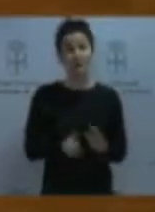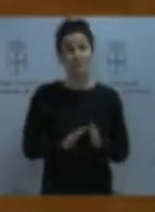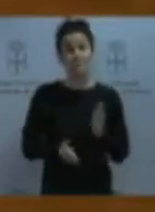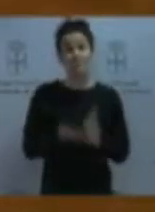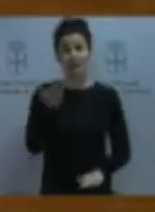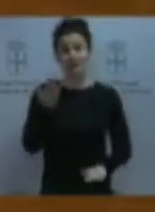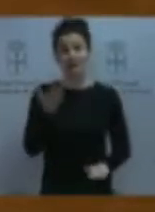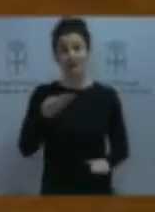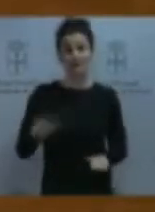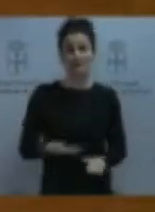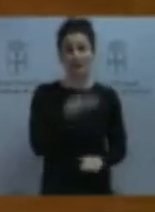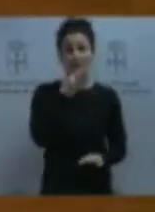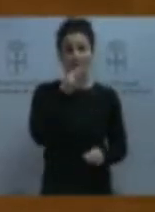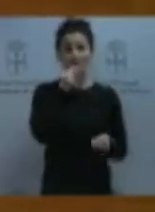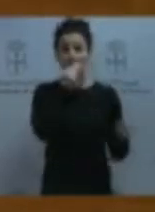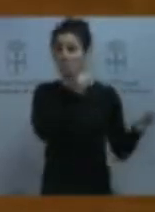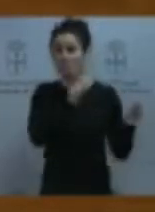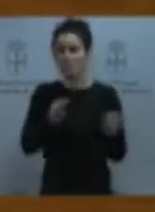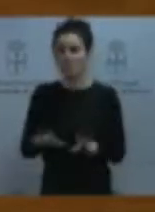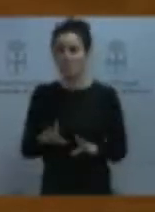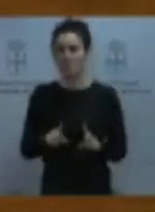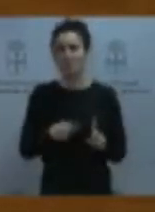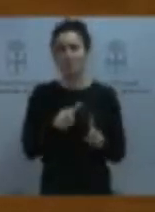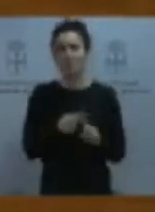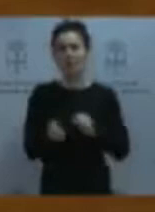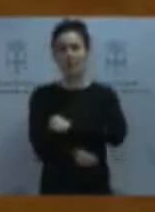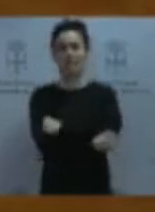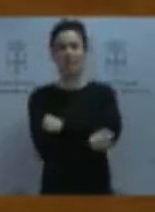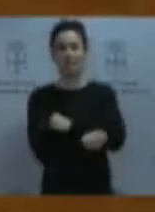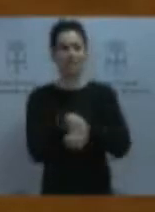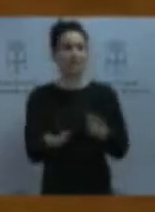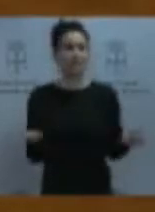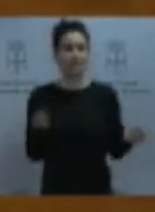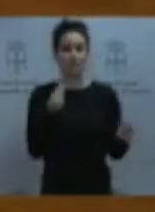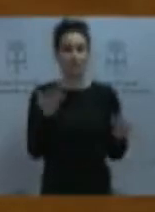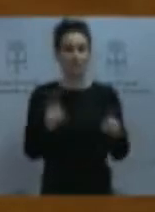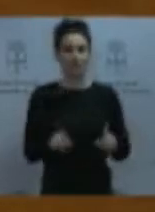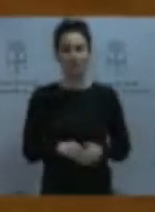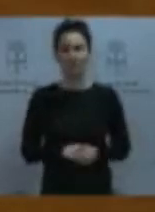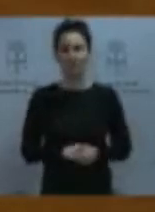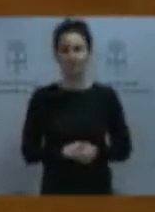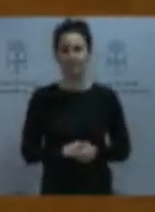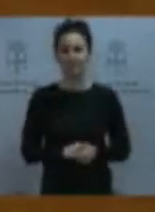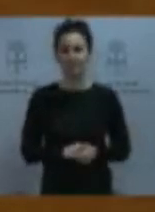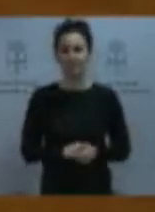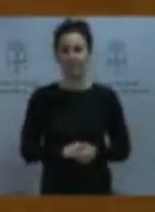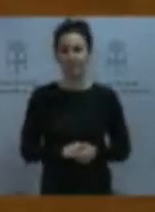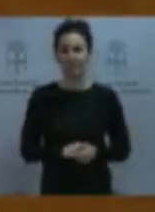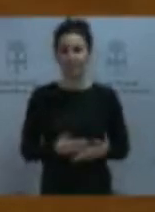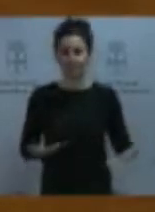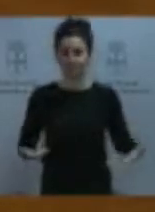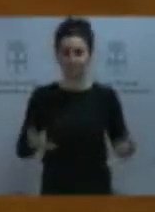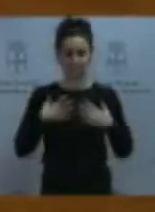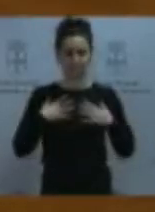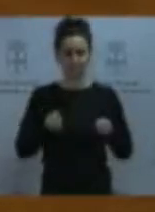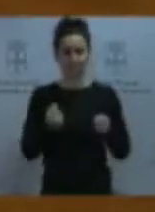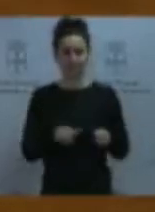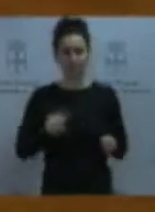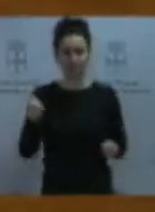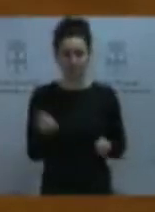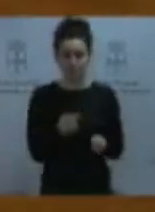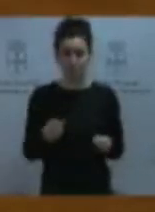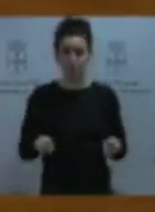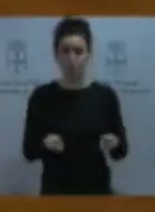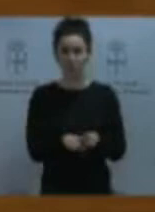en sustituciones. Entonces, en sanidad estamos rodando con las ruedas gastadas, pero